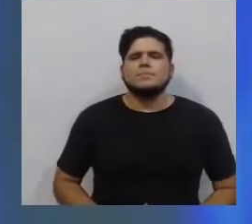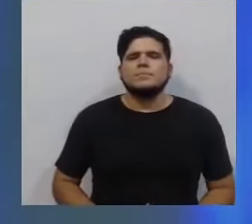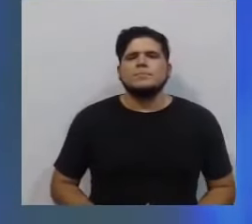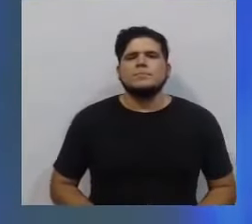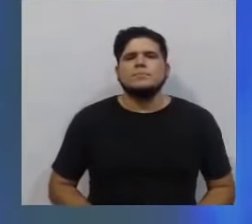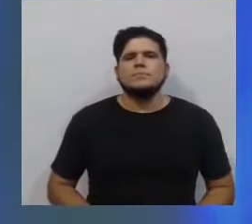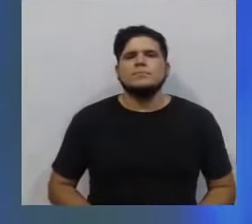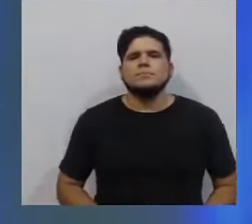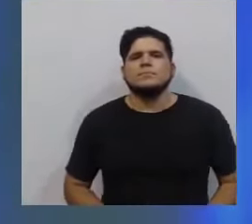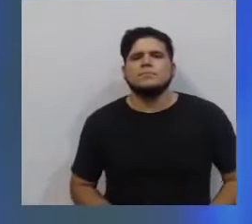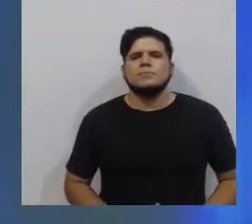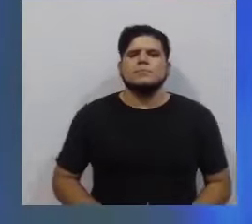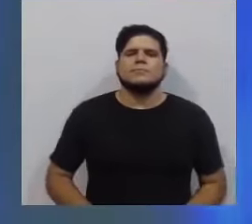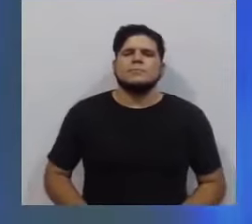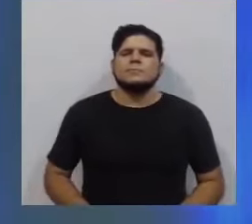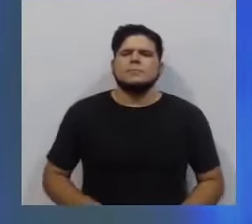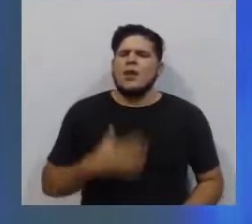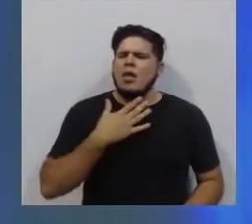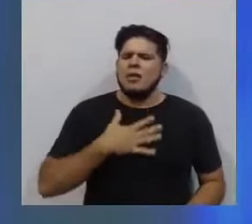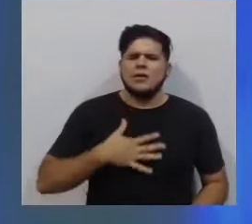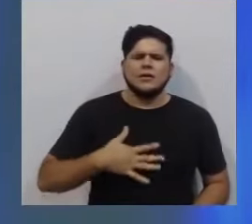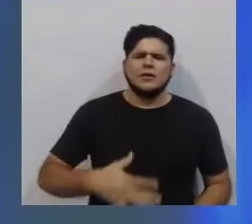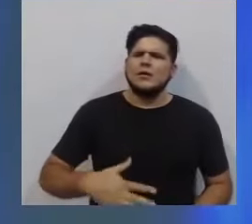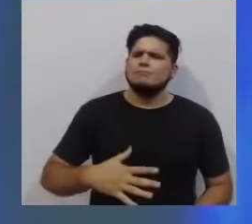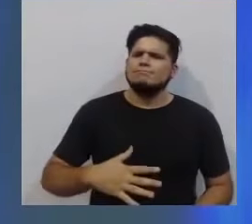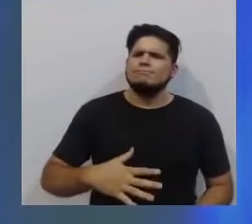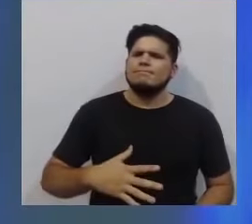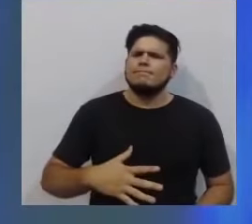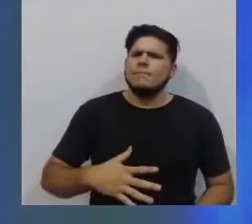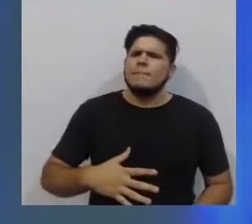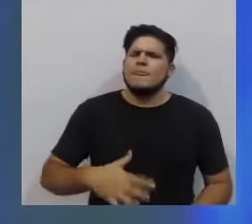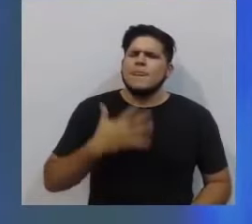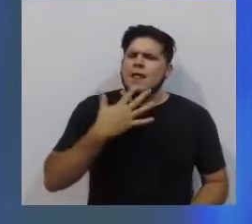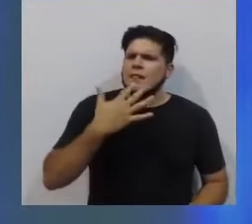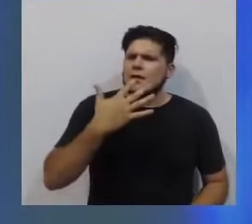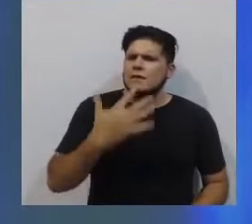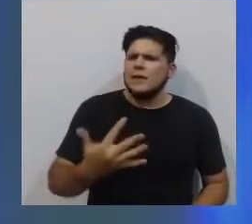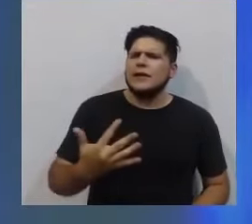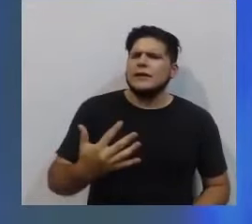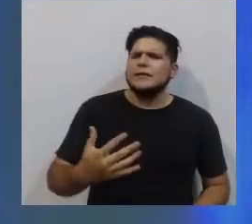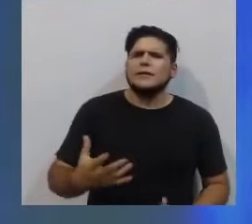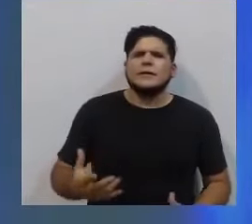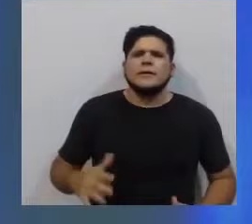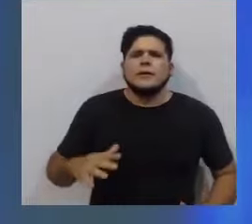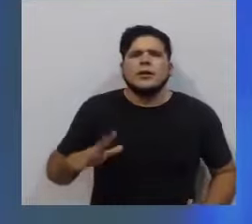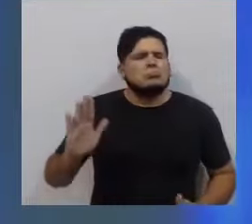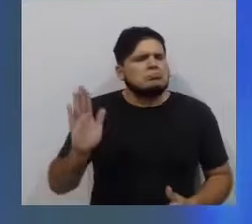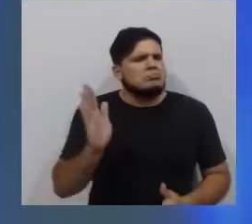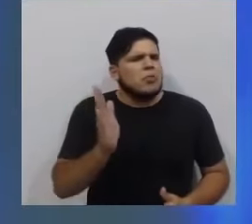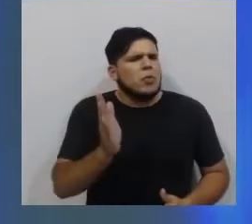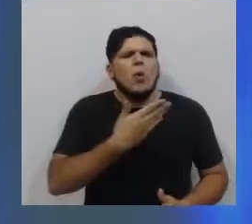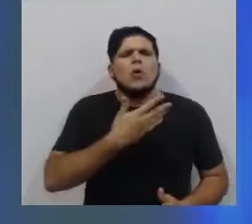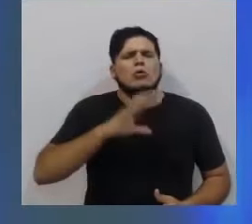en el proceso de tiempo diga conmigo el después de dios es